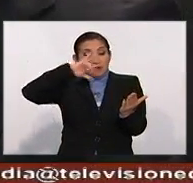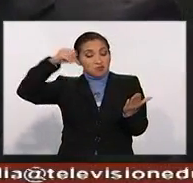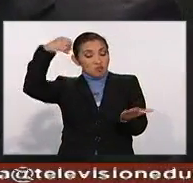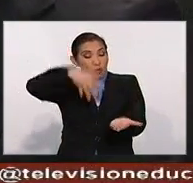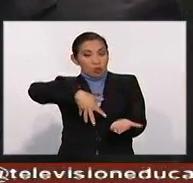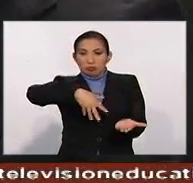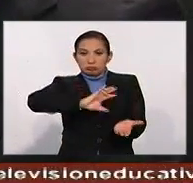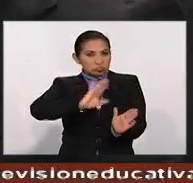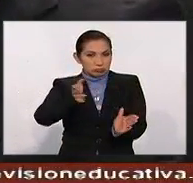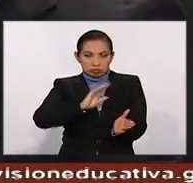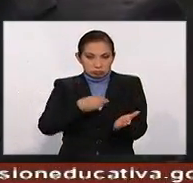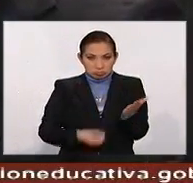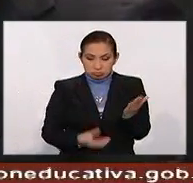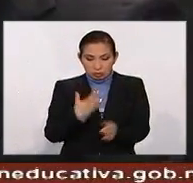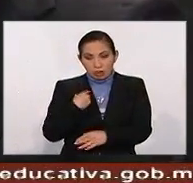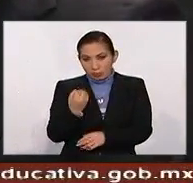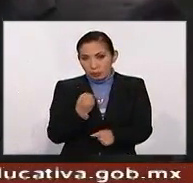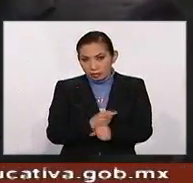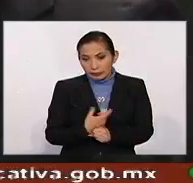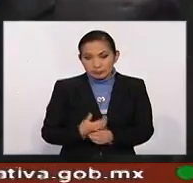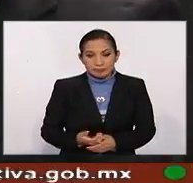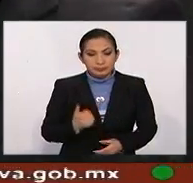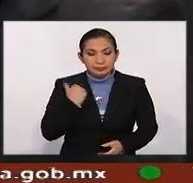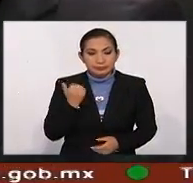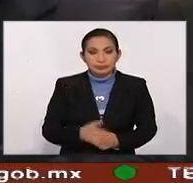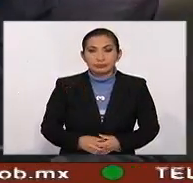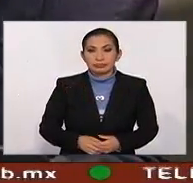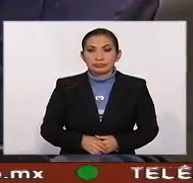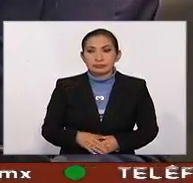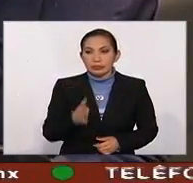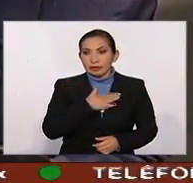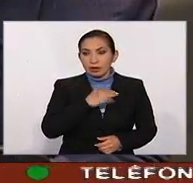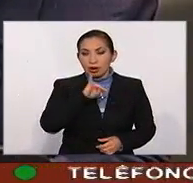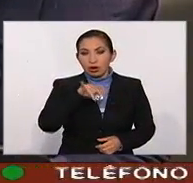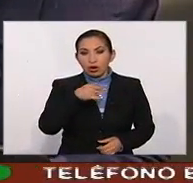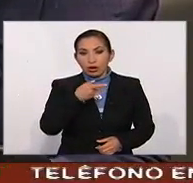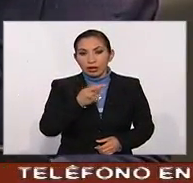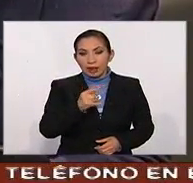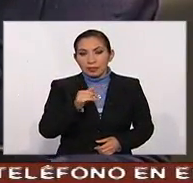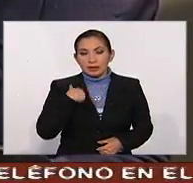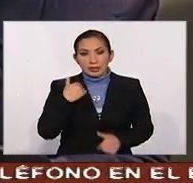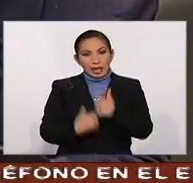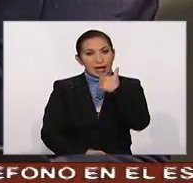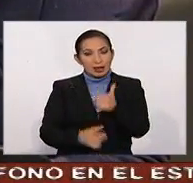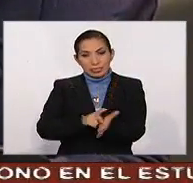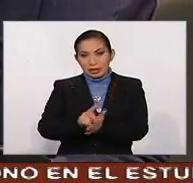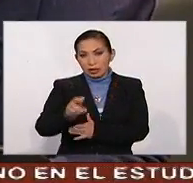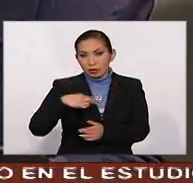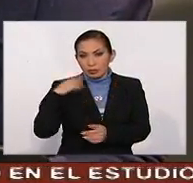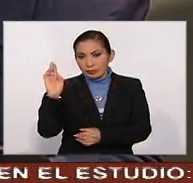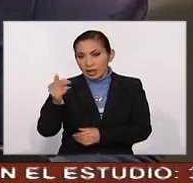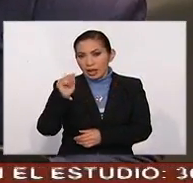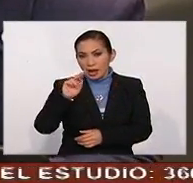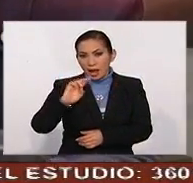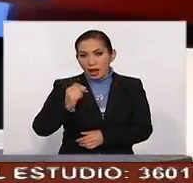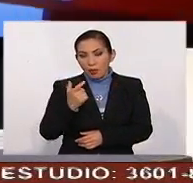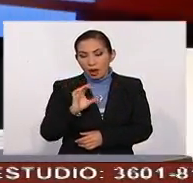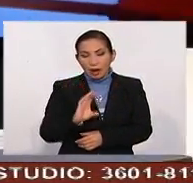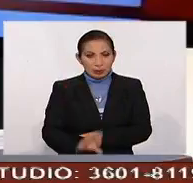es una buena oportunidad que no podemos desaprovechar. Muy bien, Jorge Alberto Lara, director de la carrera de Derecho de la Universidad de Anáhuac. Pues muchísimas